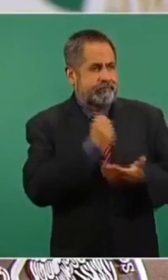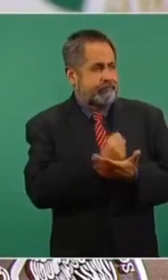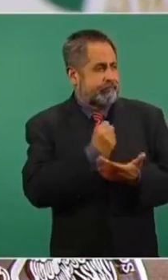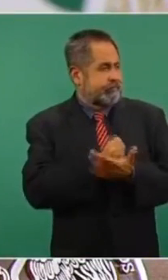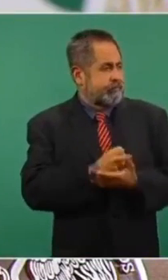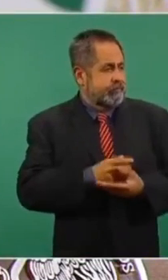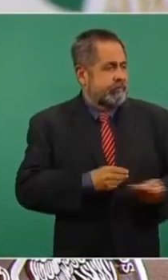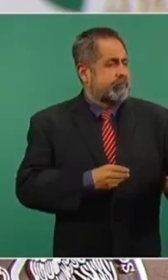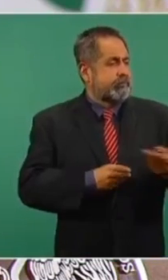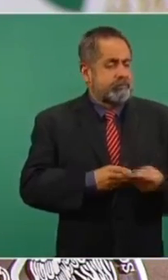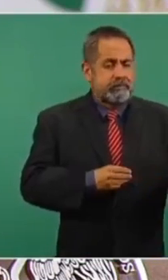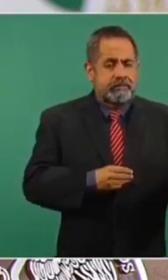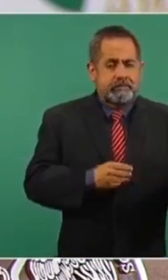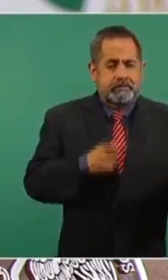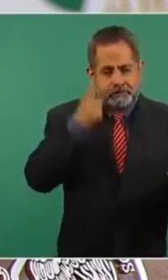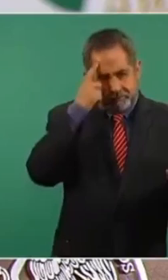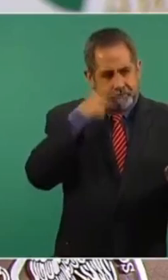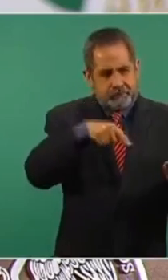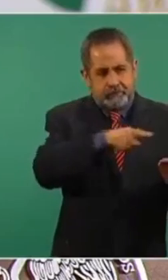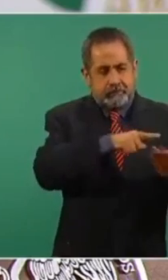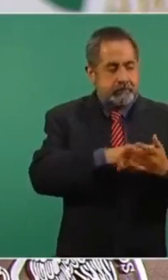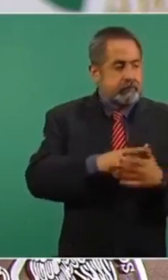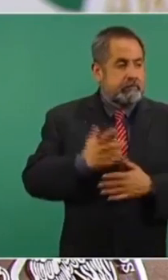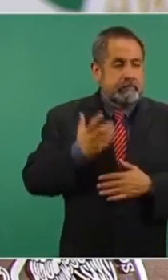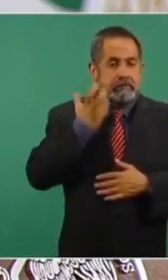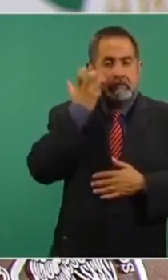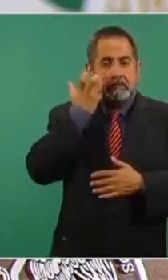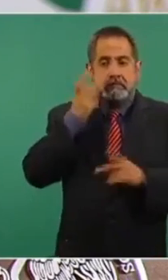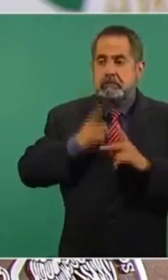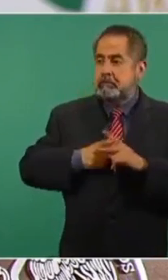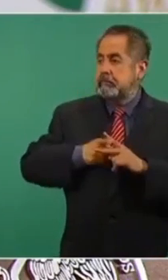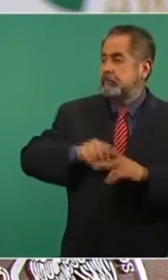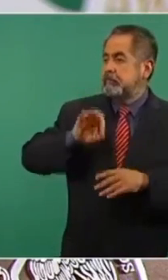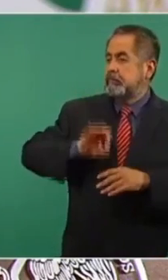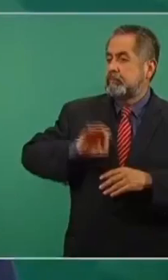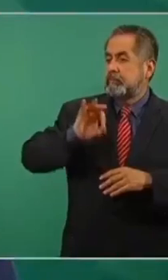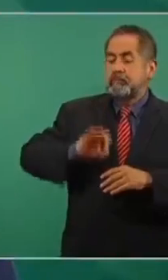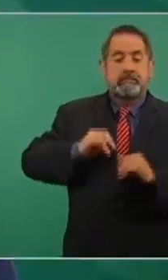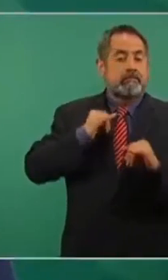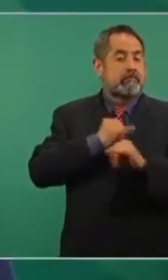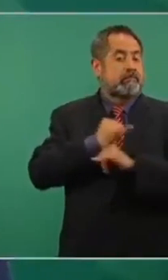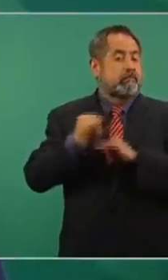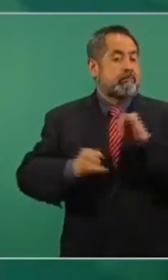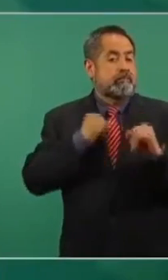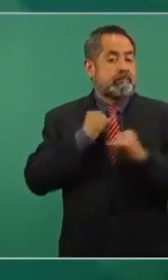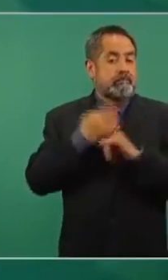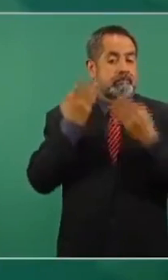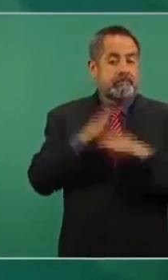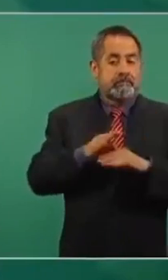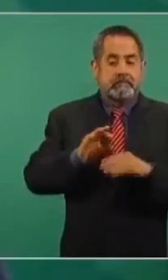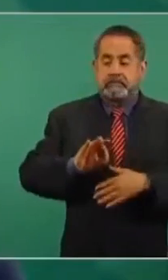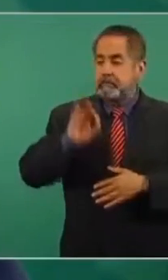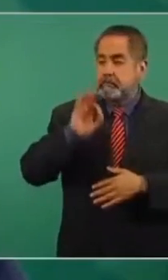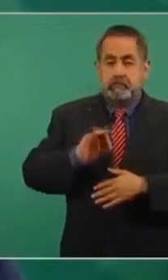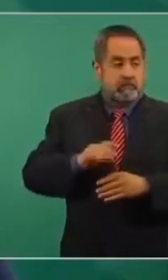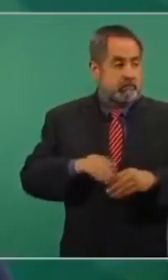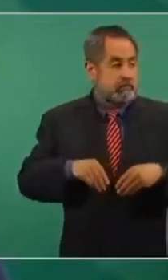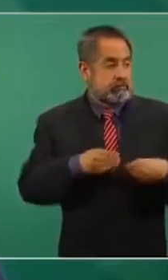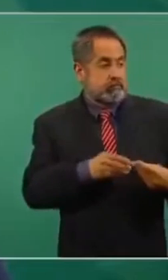parezca increíble, para especular en el mercado financiero. El tener una